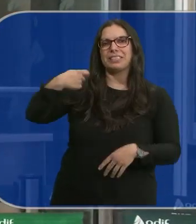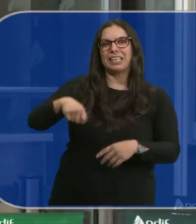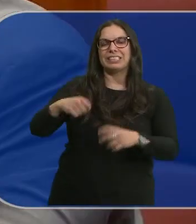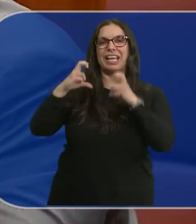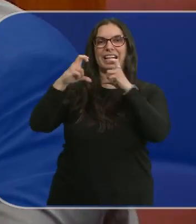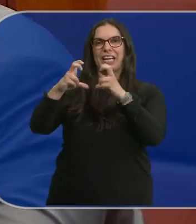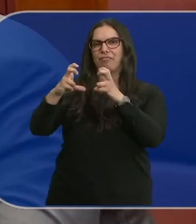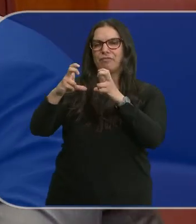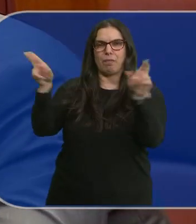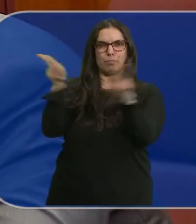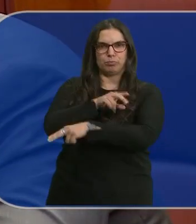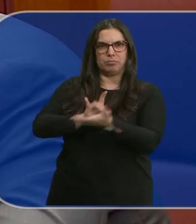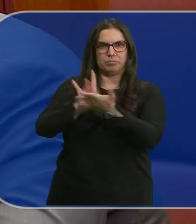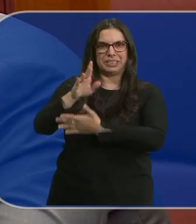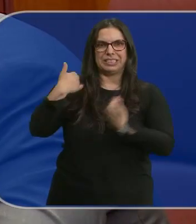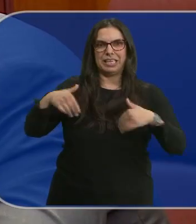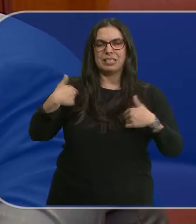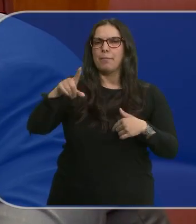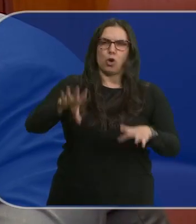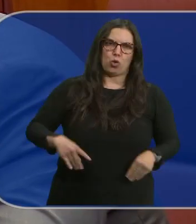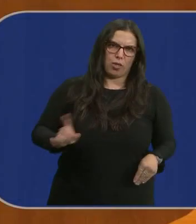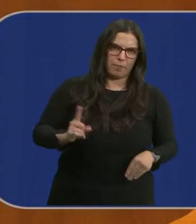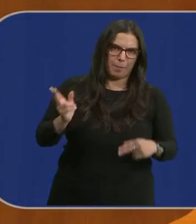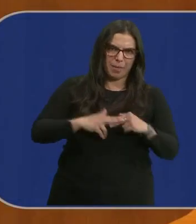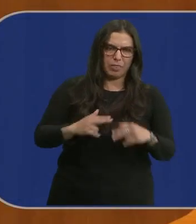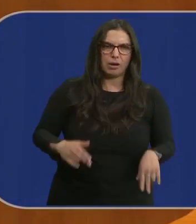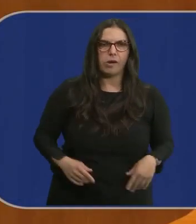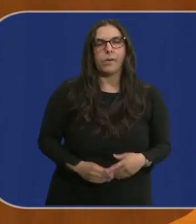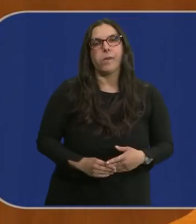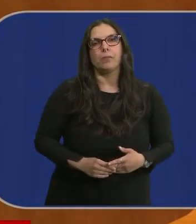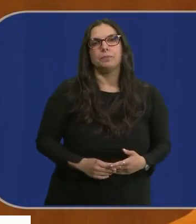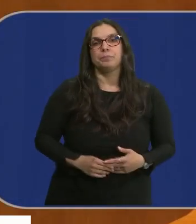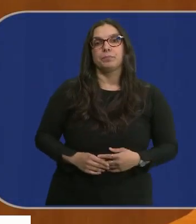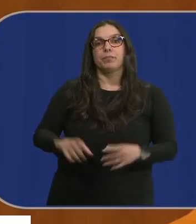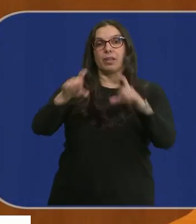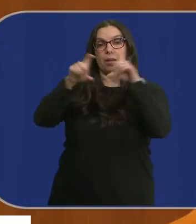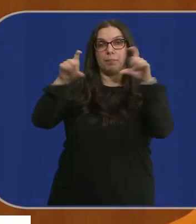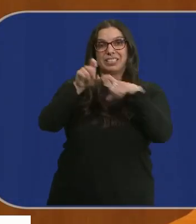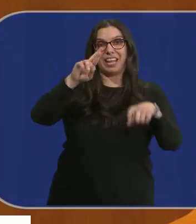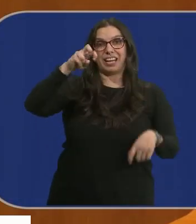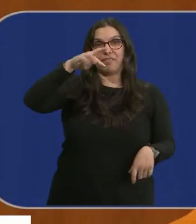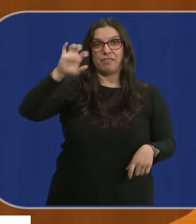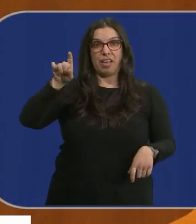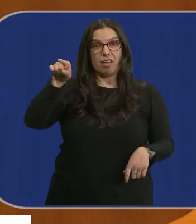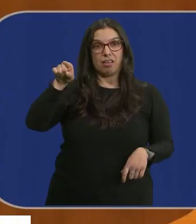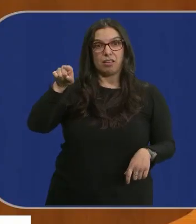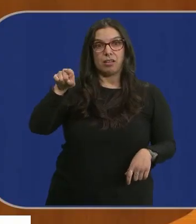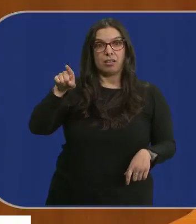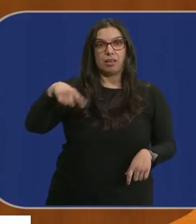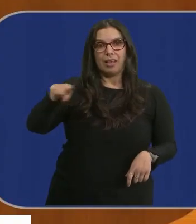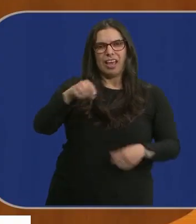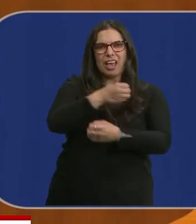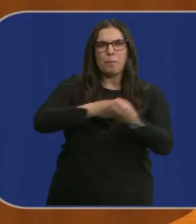de Renfe a través de una enmienda que tampoco ha sido aceptada. La operadora ferroviaria no tiene ni la más